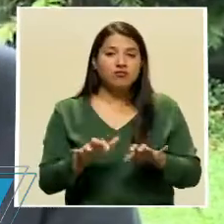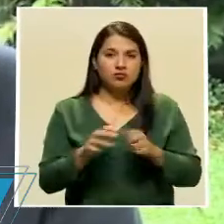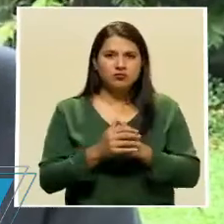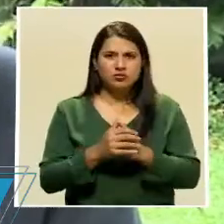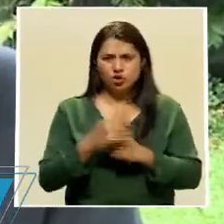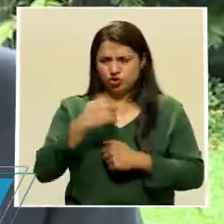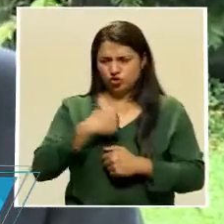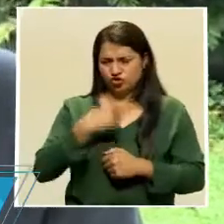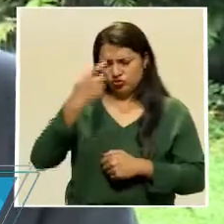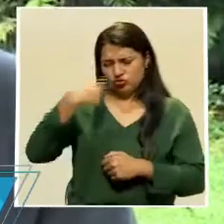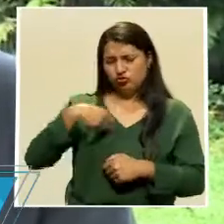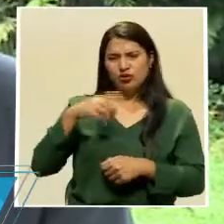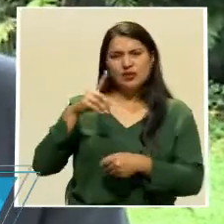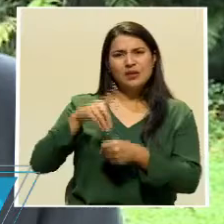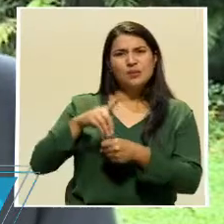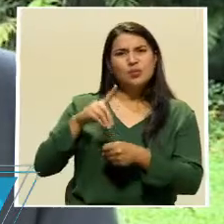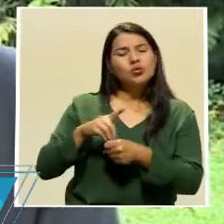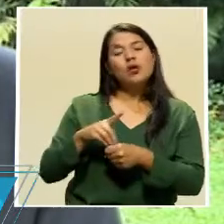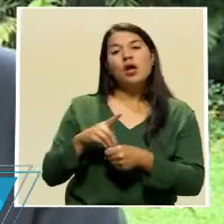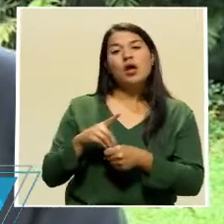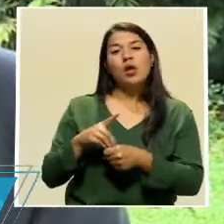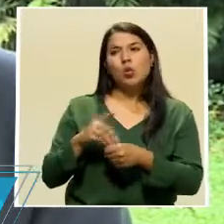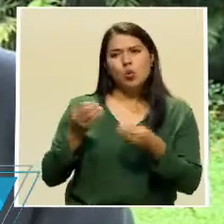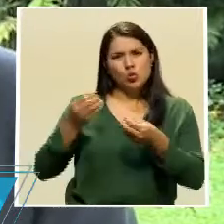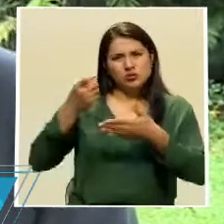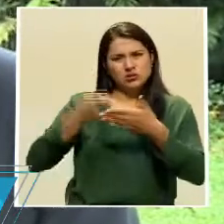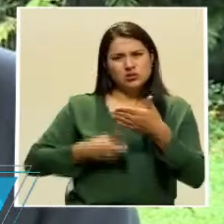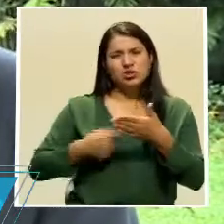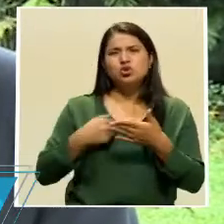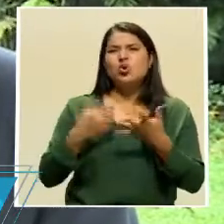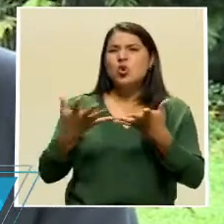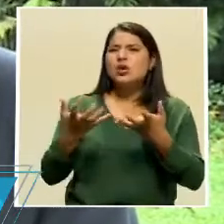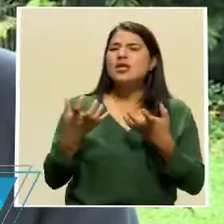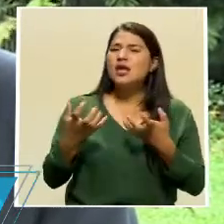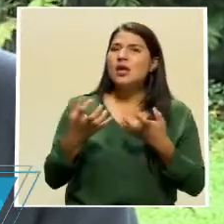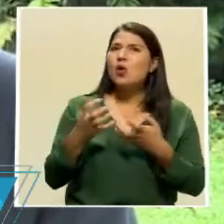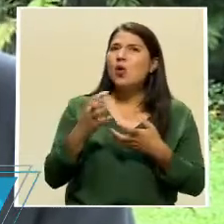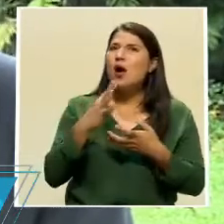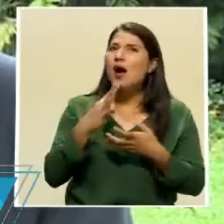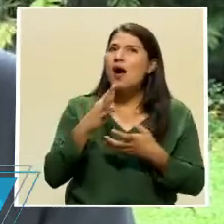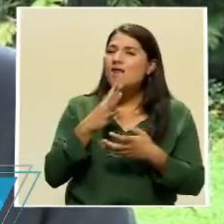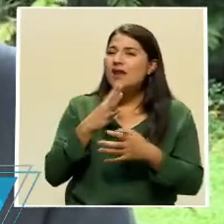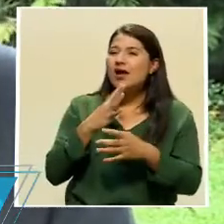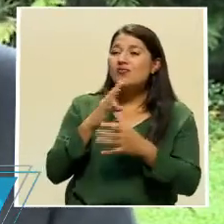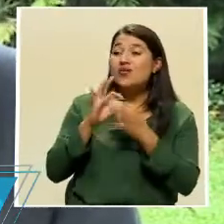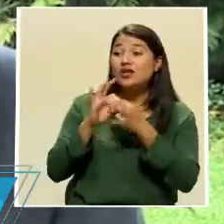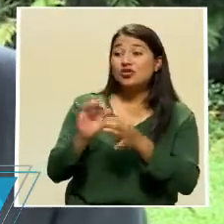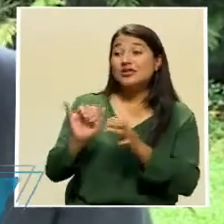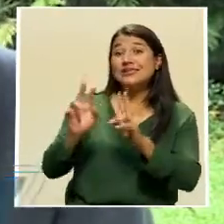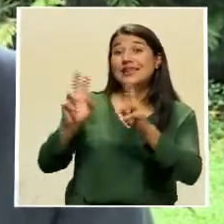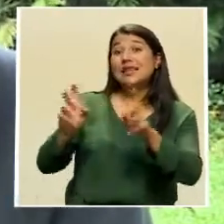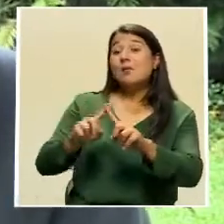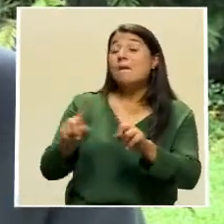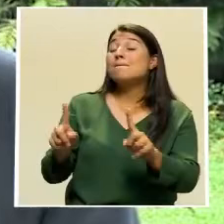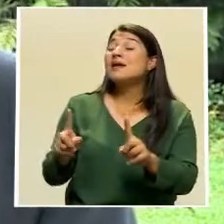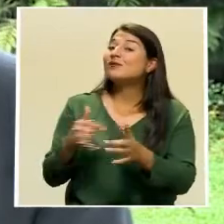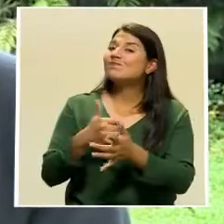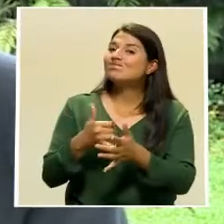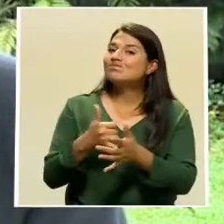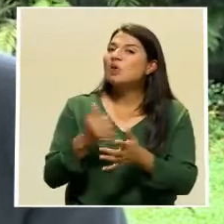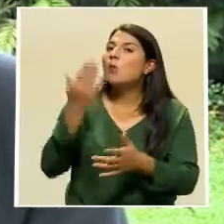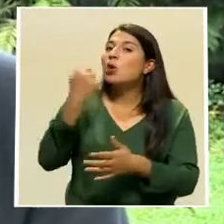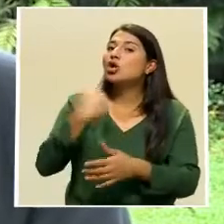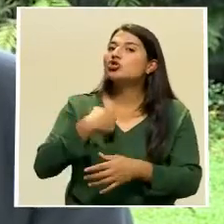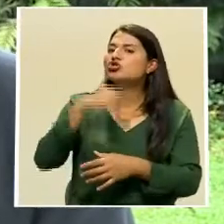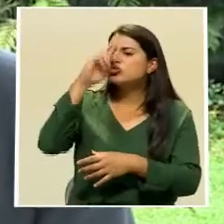sido un diputado de oposición beligerante, y yo quisiera referirme al caso, pero estoy limitado. ¿Por qué? Porque yo soy muy respetuoso de todos